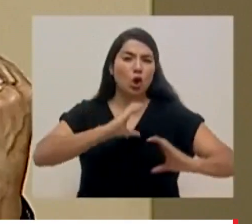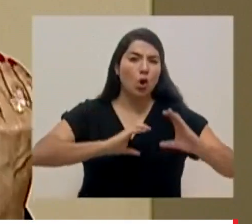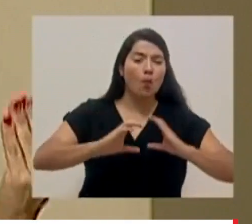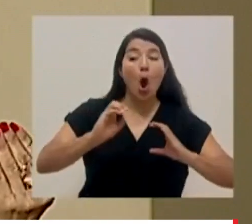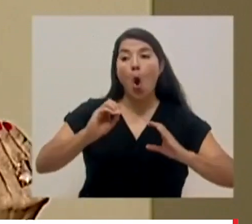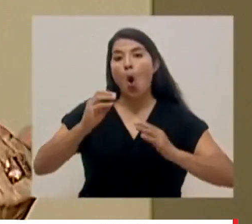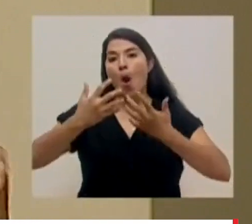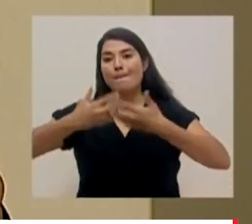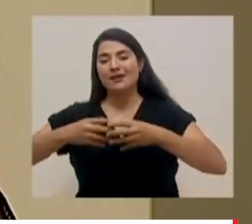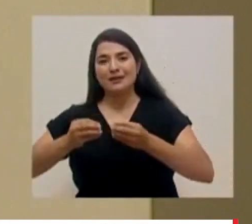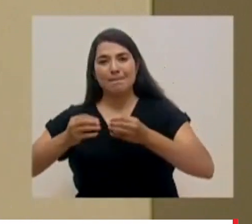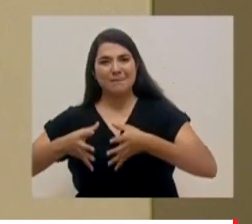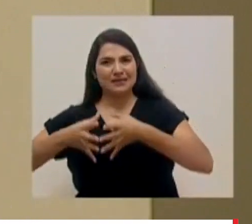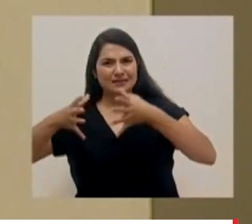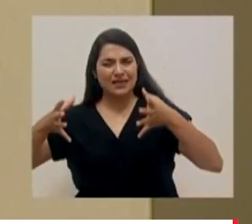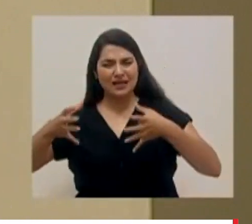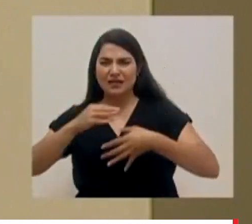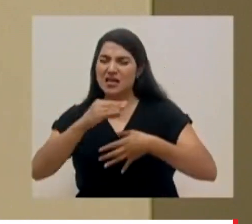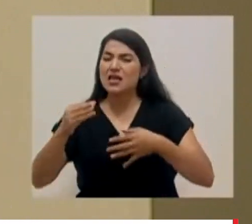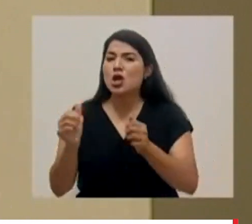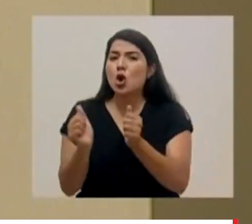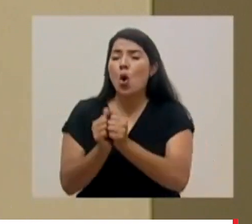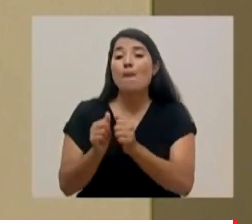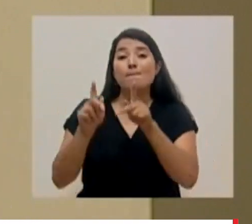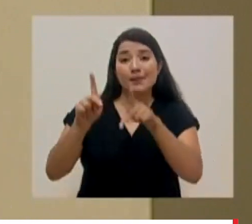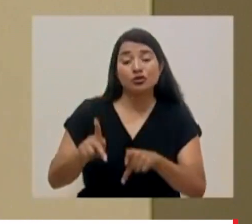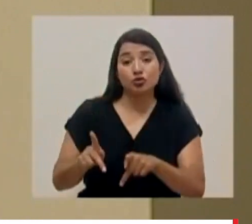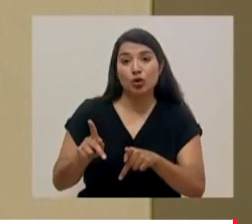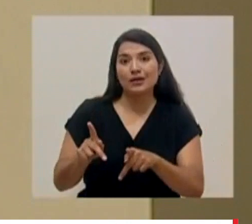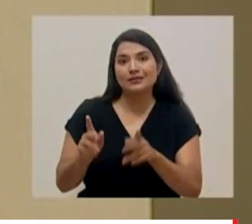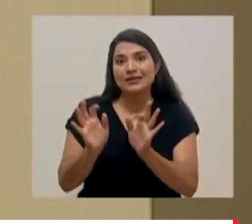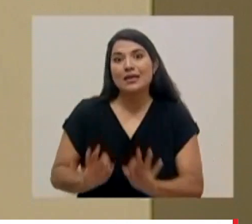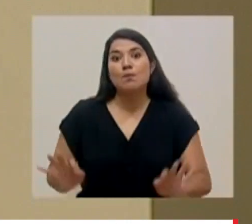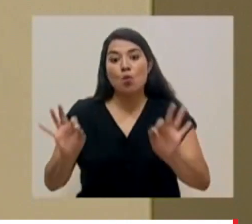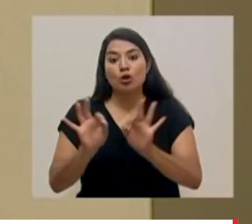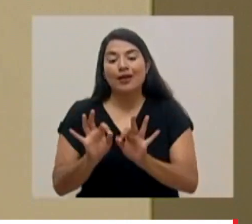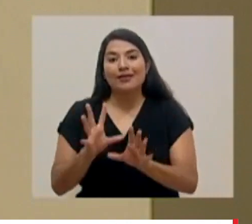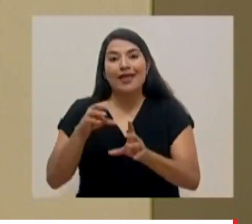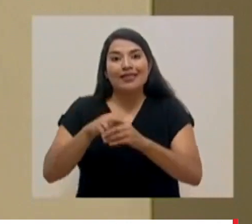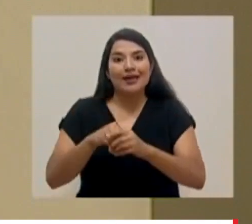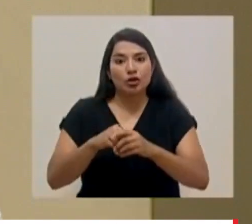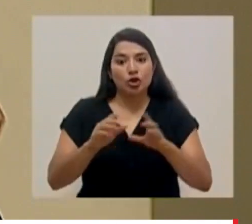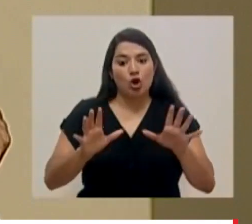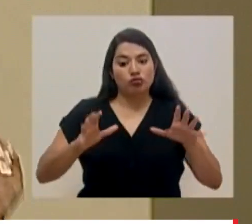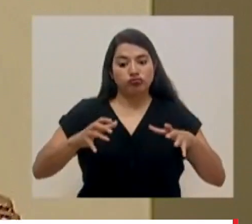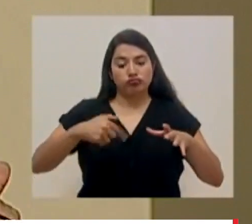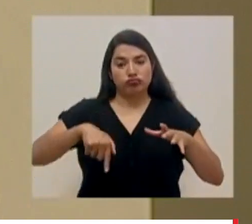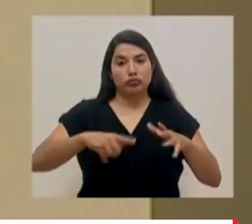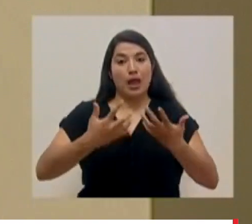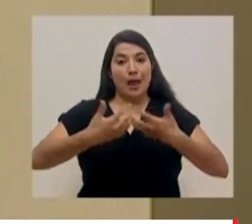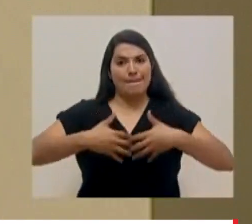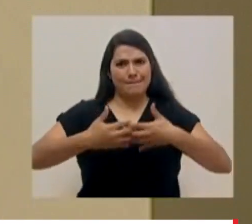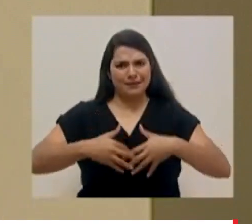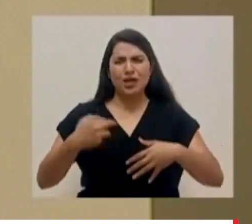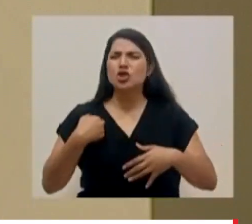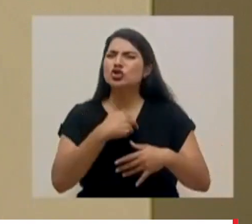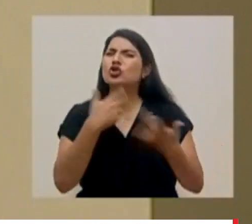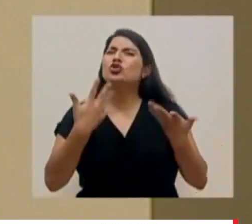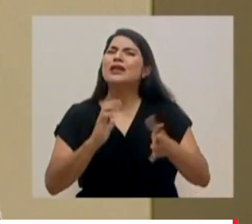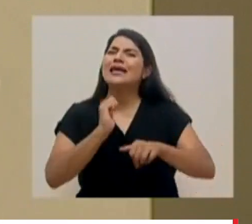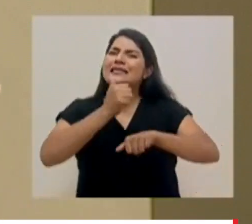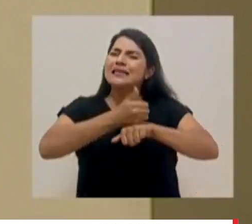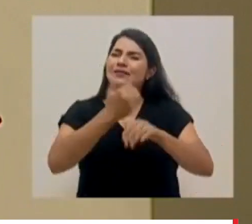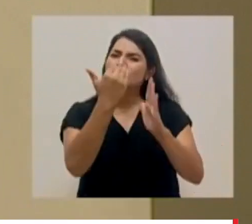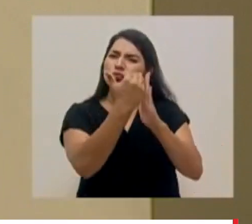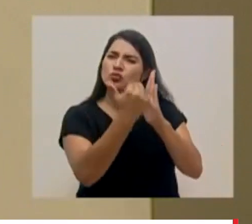grandes, industrias y personas que tienen peso en el sector empresarial. Tenemos los protocolos